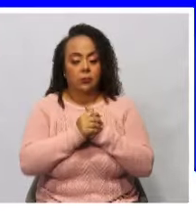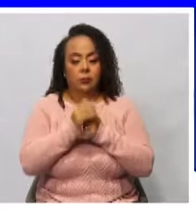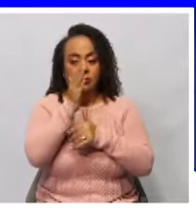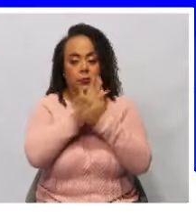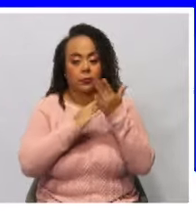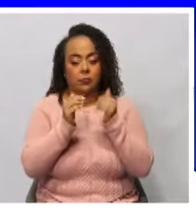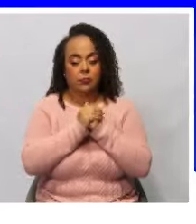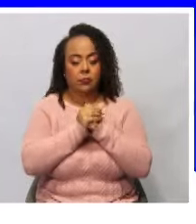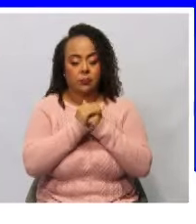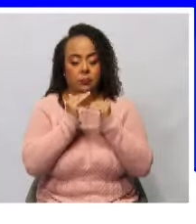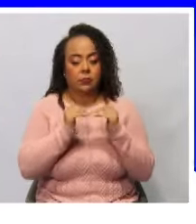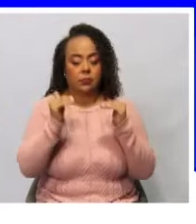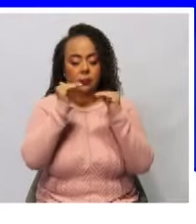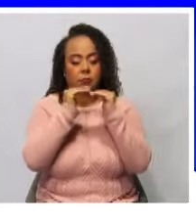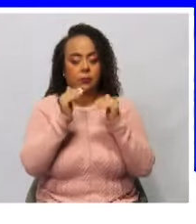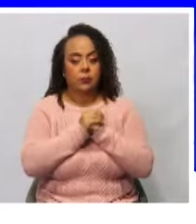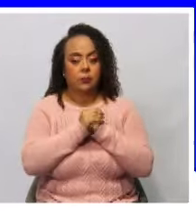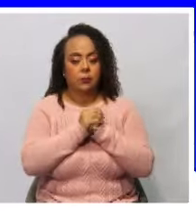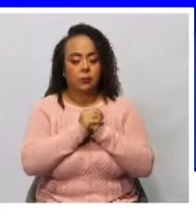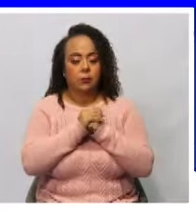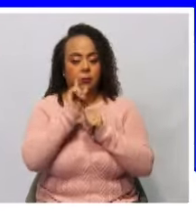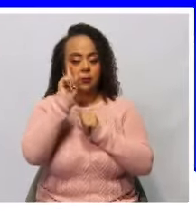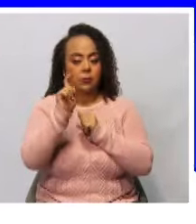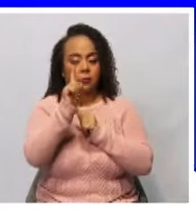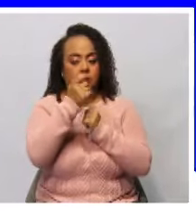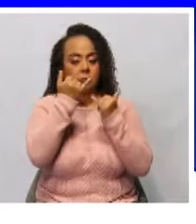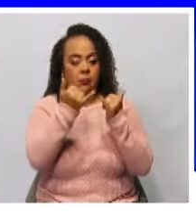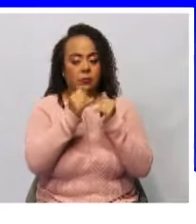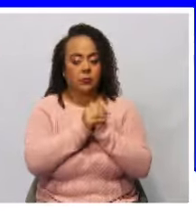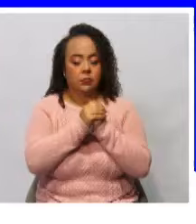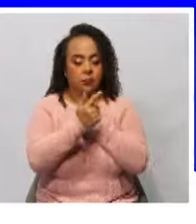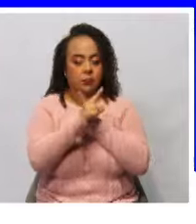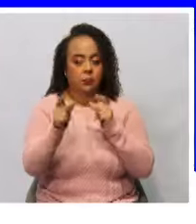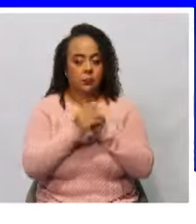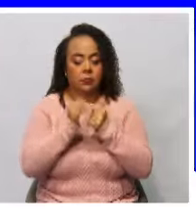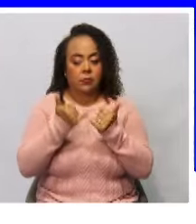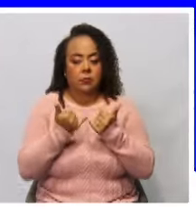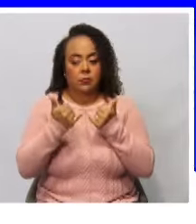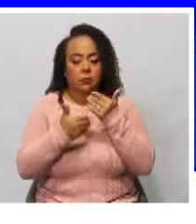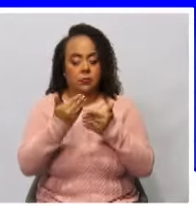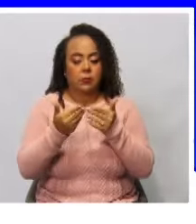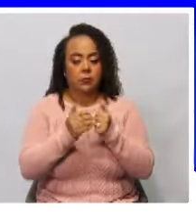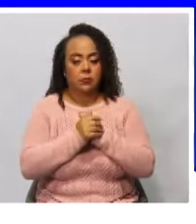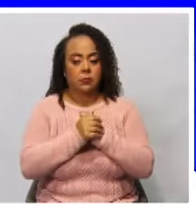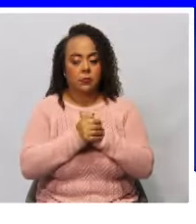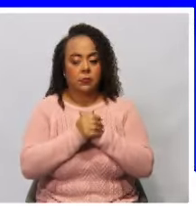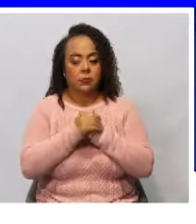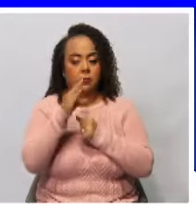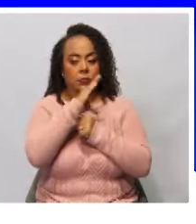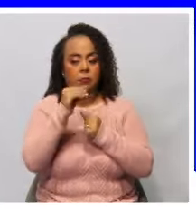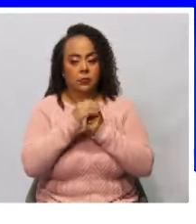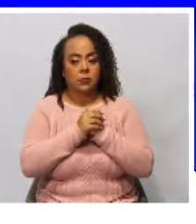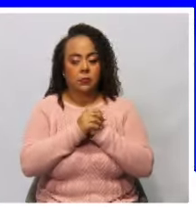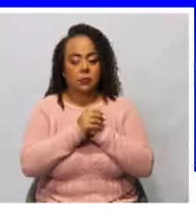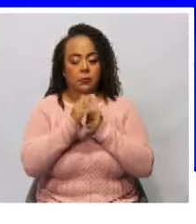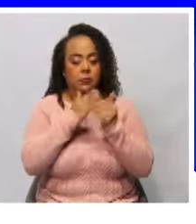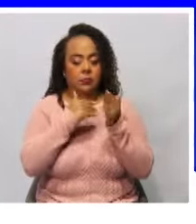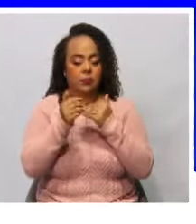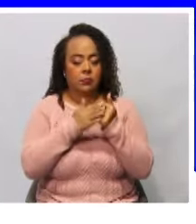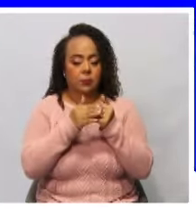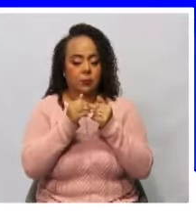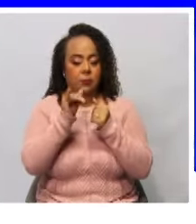cierto establecimiento de cuestiones ya saldadas, dar un paso evolutivo que es la expansión hacia fronteras más allá de